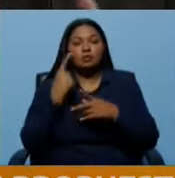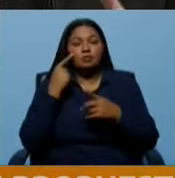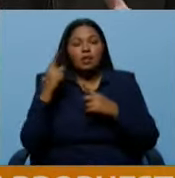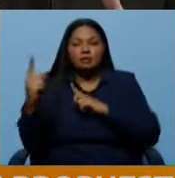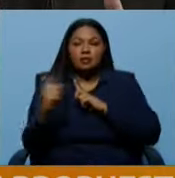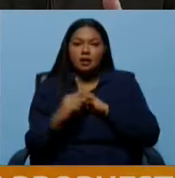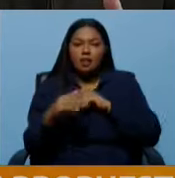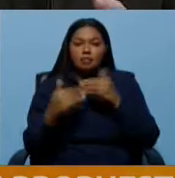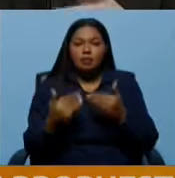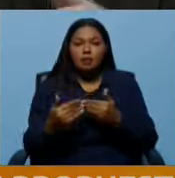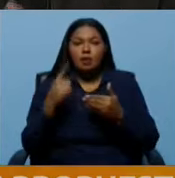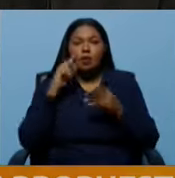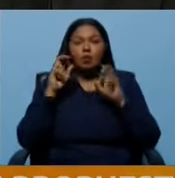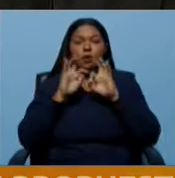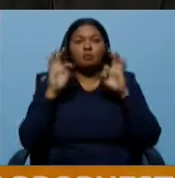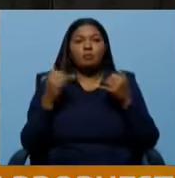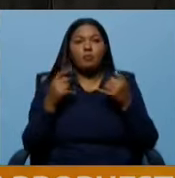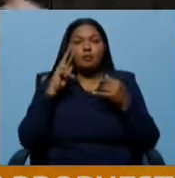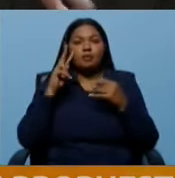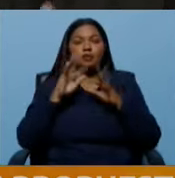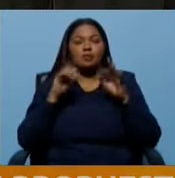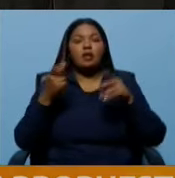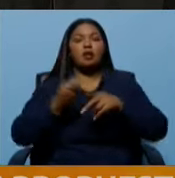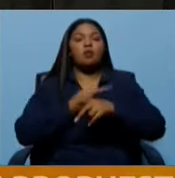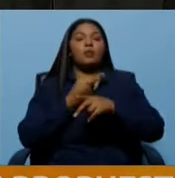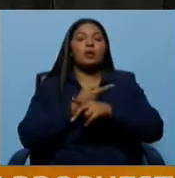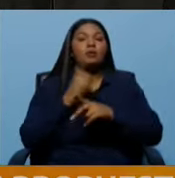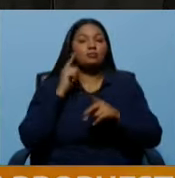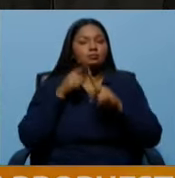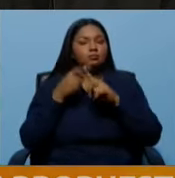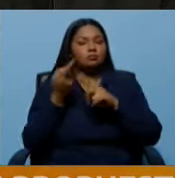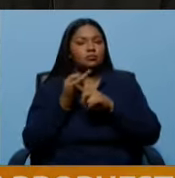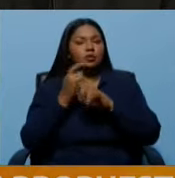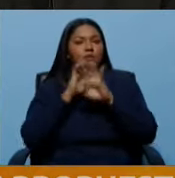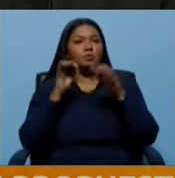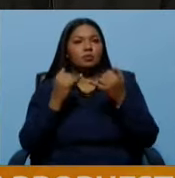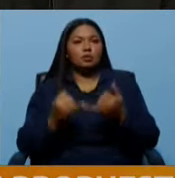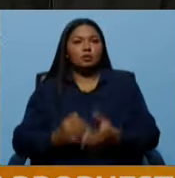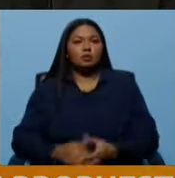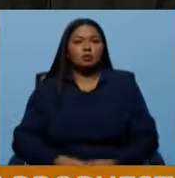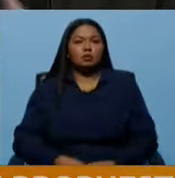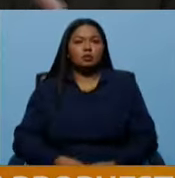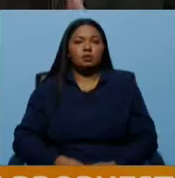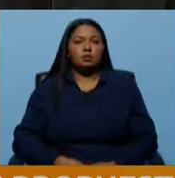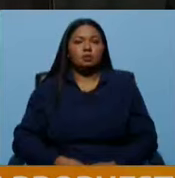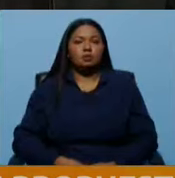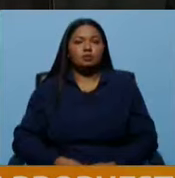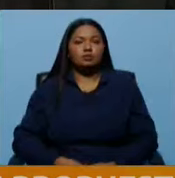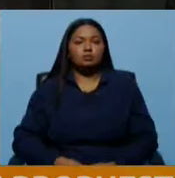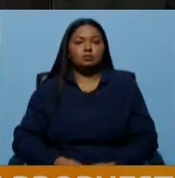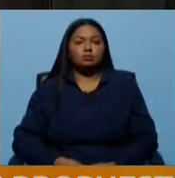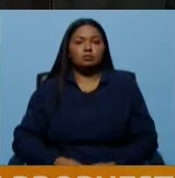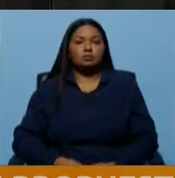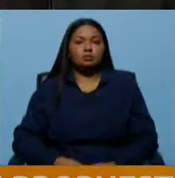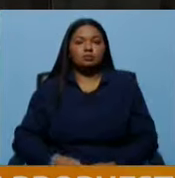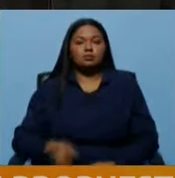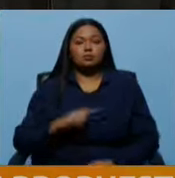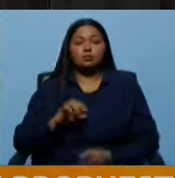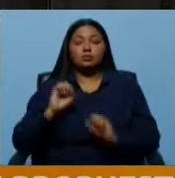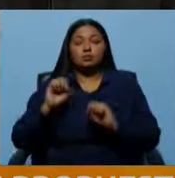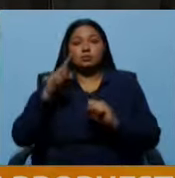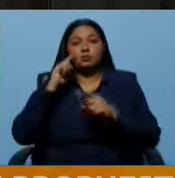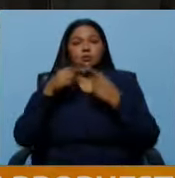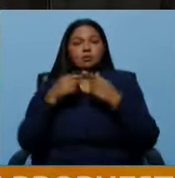acercar un nuevo piso desde el punto de vista del gobierno vinculado a los circuitos comunales, todo lo que corresponde a procesos de lucha contra la corrupción, todo lo que